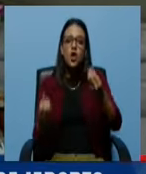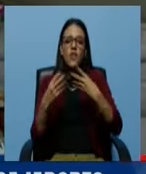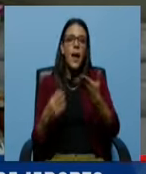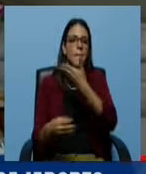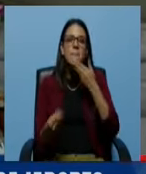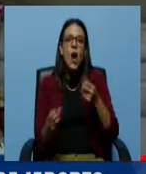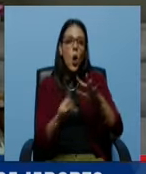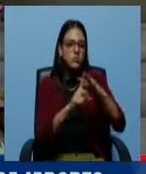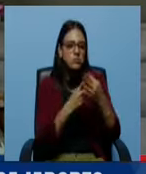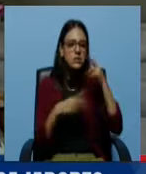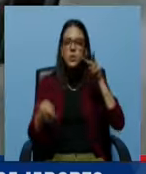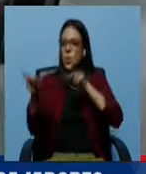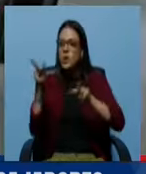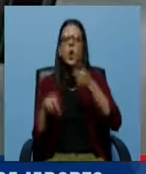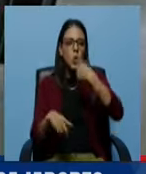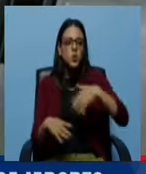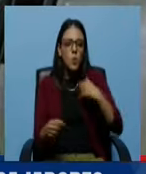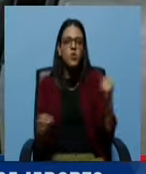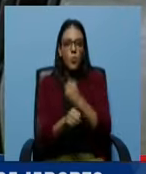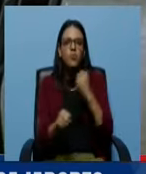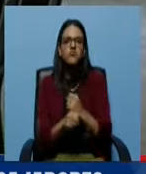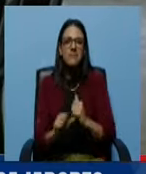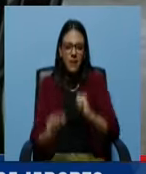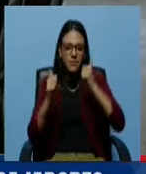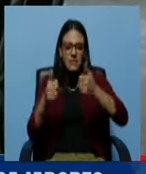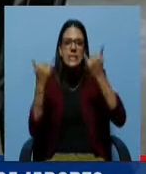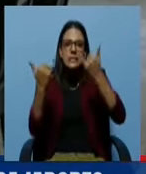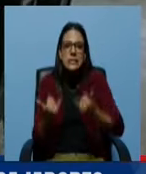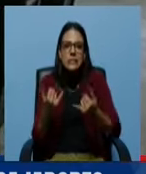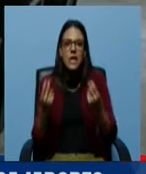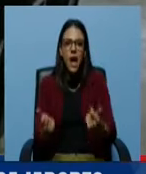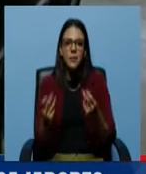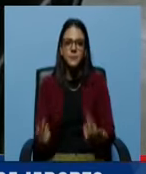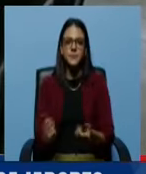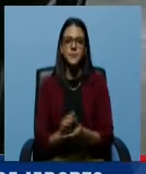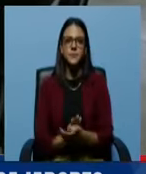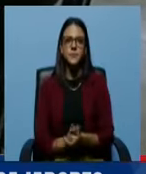condiciones para que nosotros ya